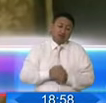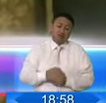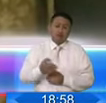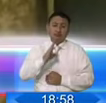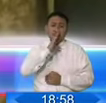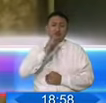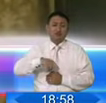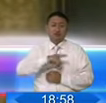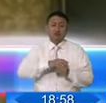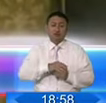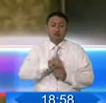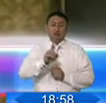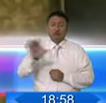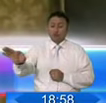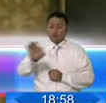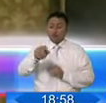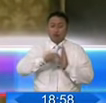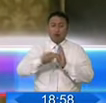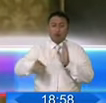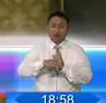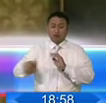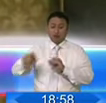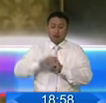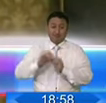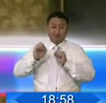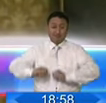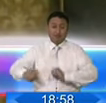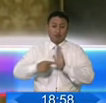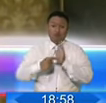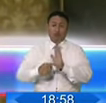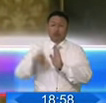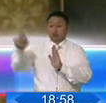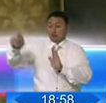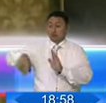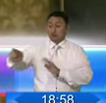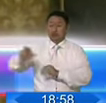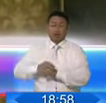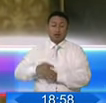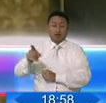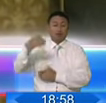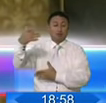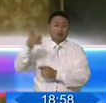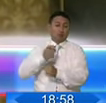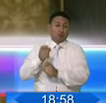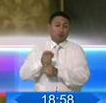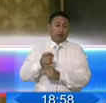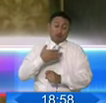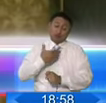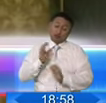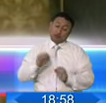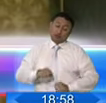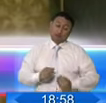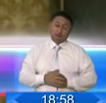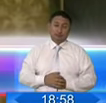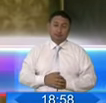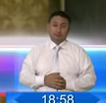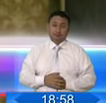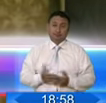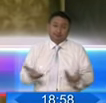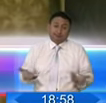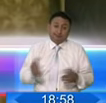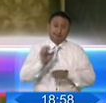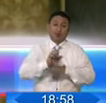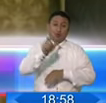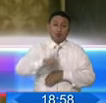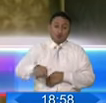encontraremos abogado que encuentra argumentos legales como para declararme perseguido político los ecuatorianos